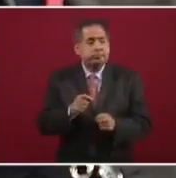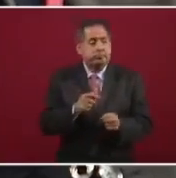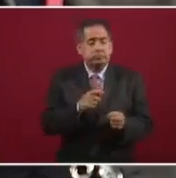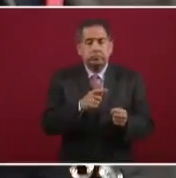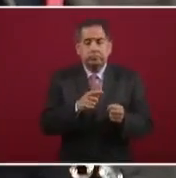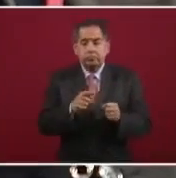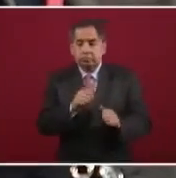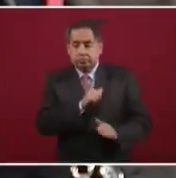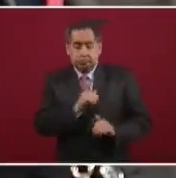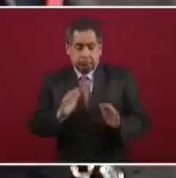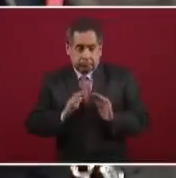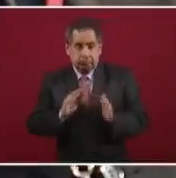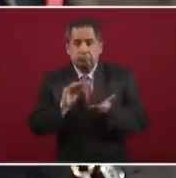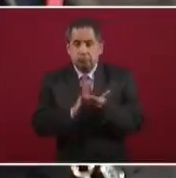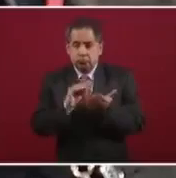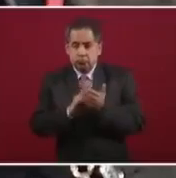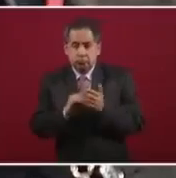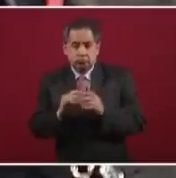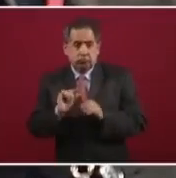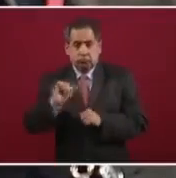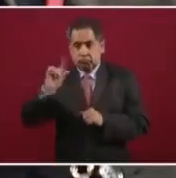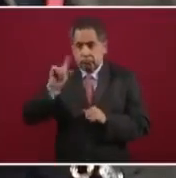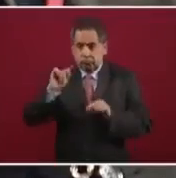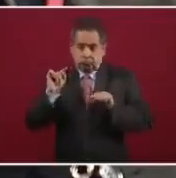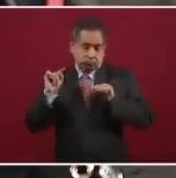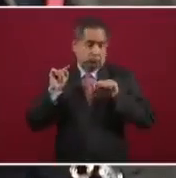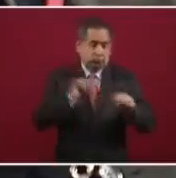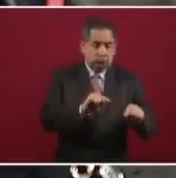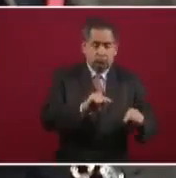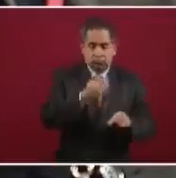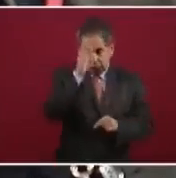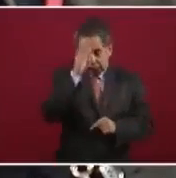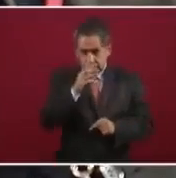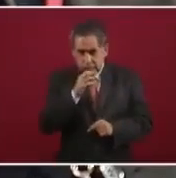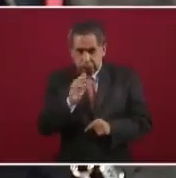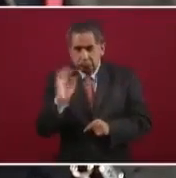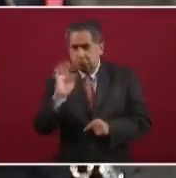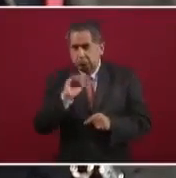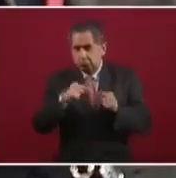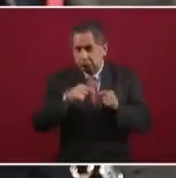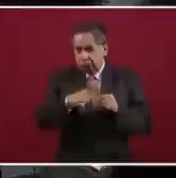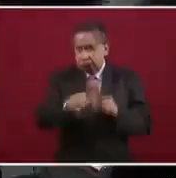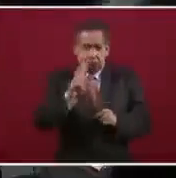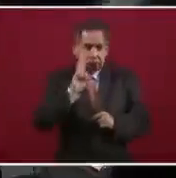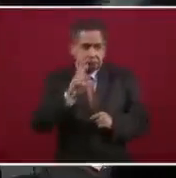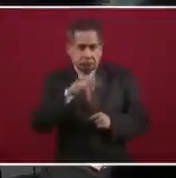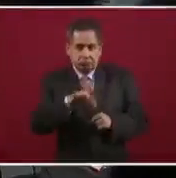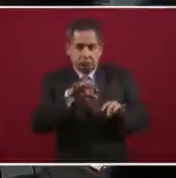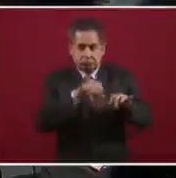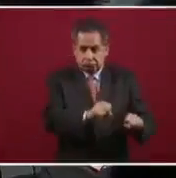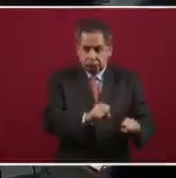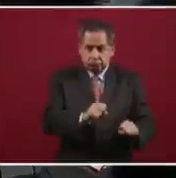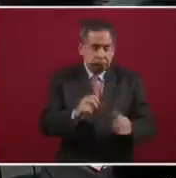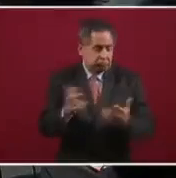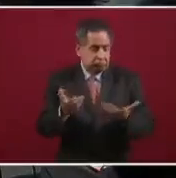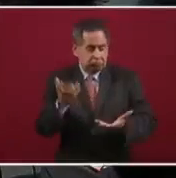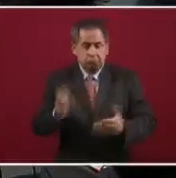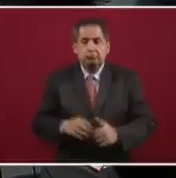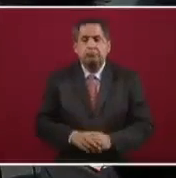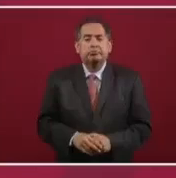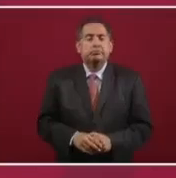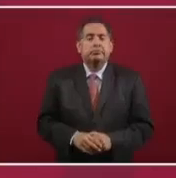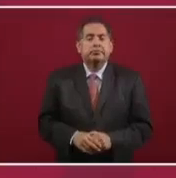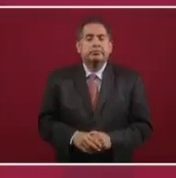estos militares de élite a Culiacán, ¿significa que en los próximos días van a volver a intentarlo? Gracias. Mire,